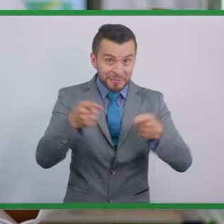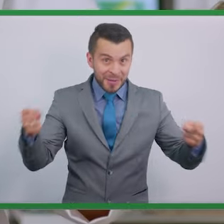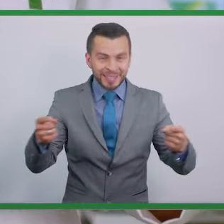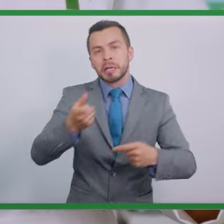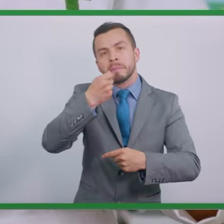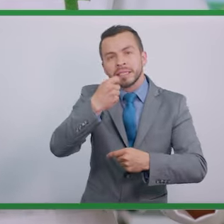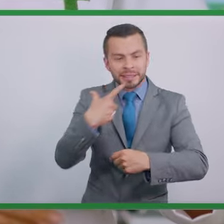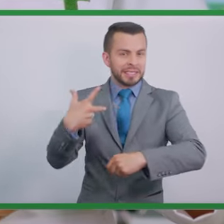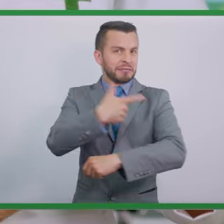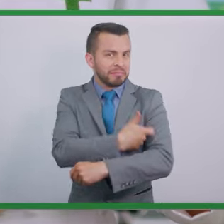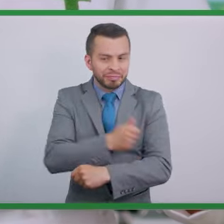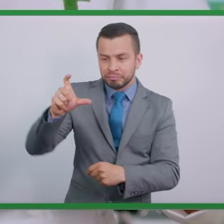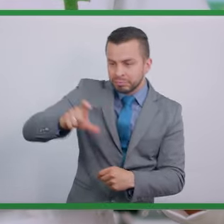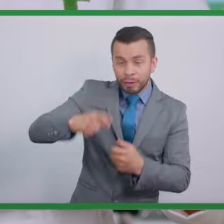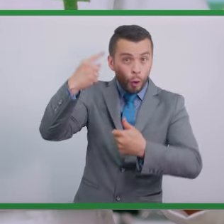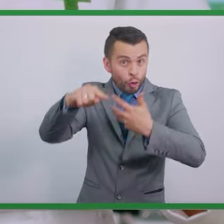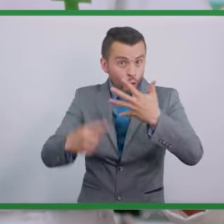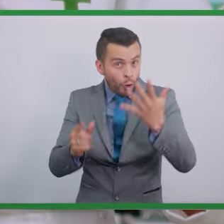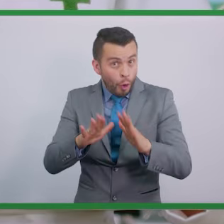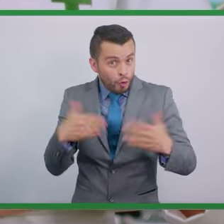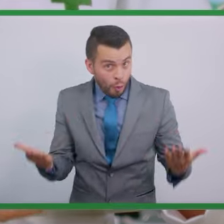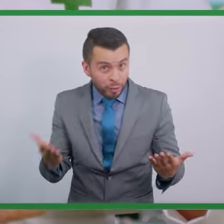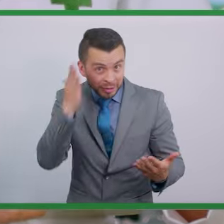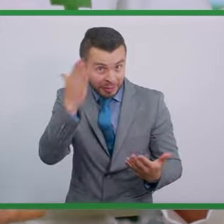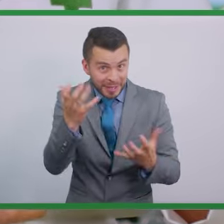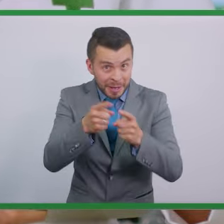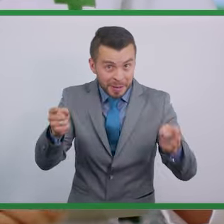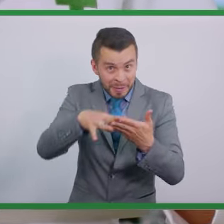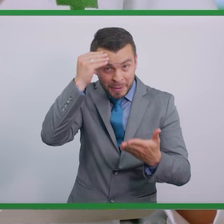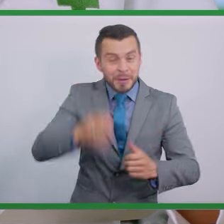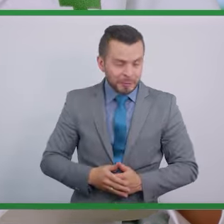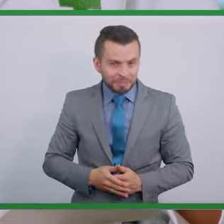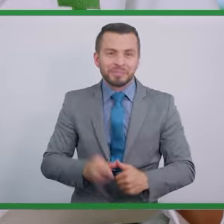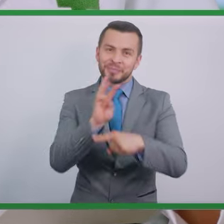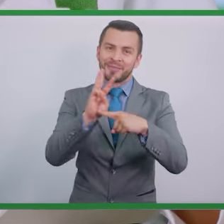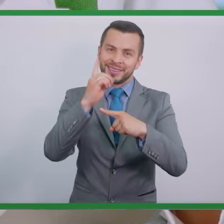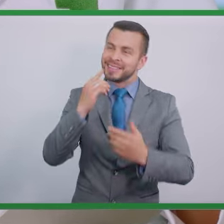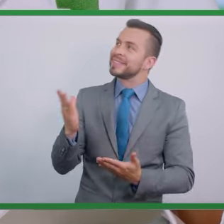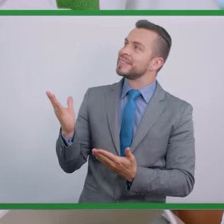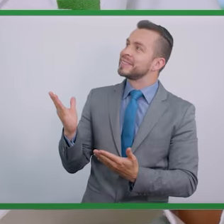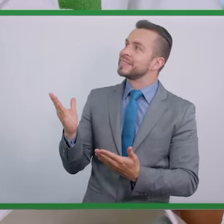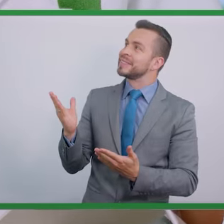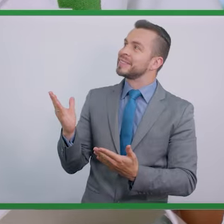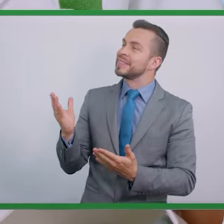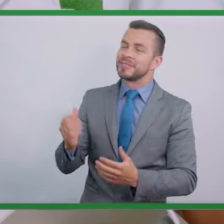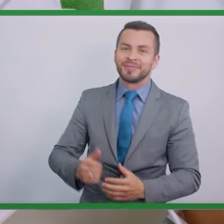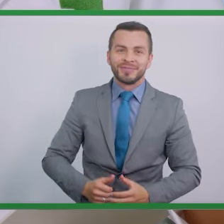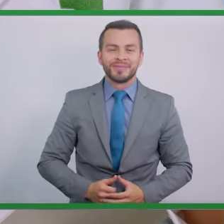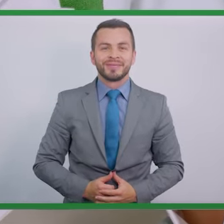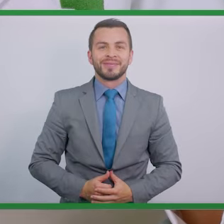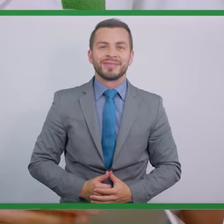conoce más sobre el uso adecuado de tus medicamentos y dispositivos médicos en triple W punto Cruz